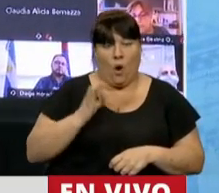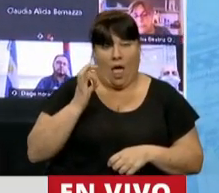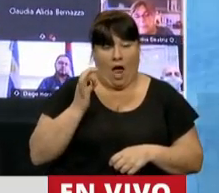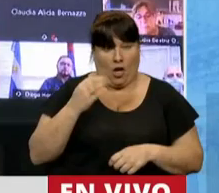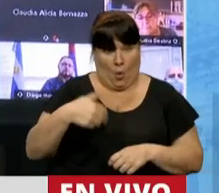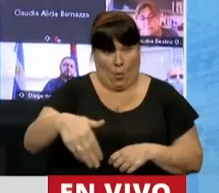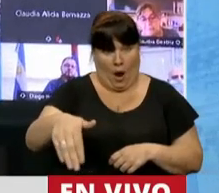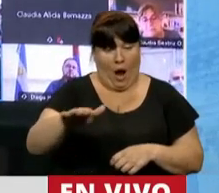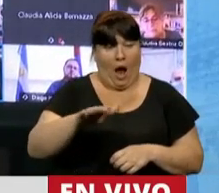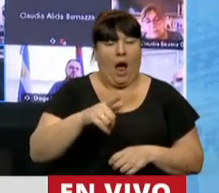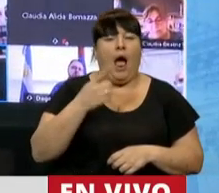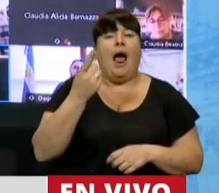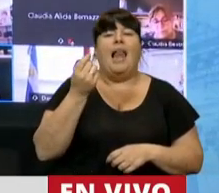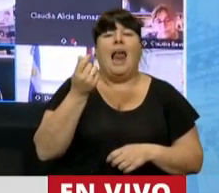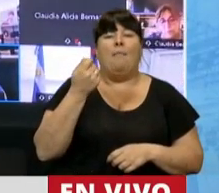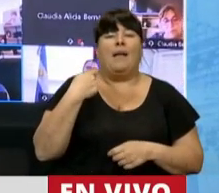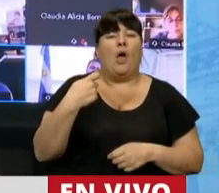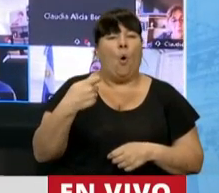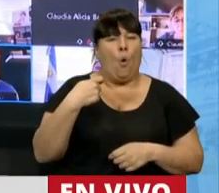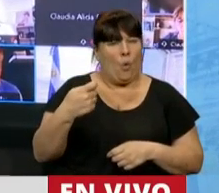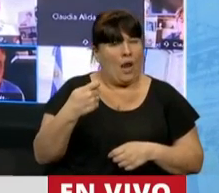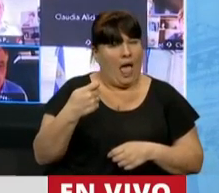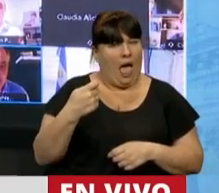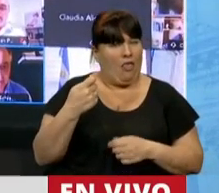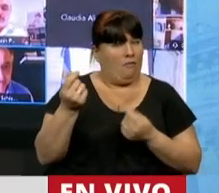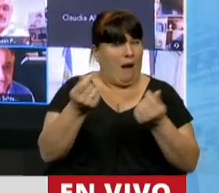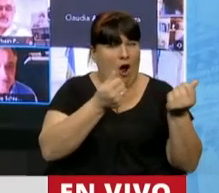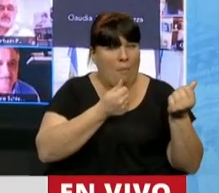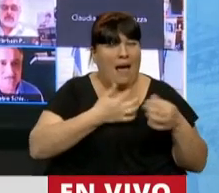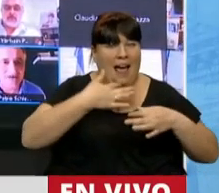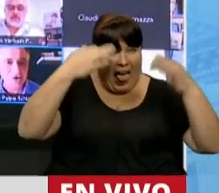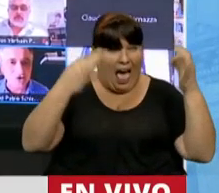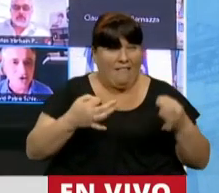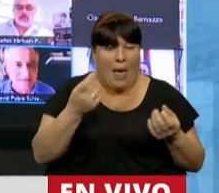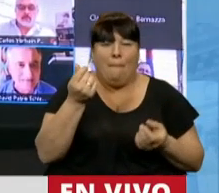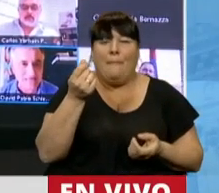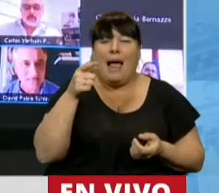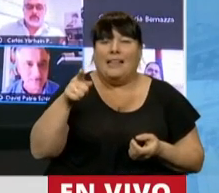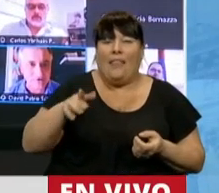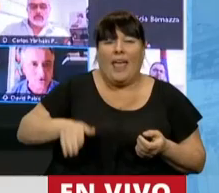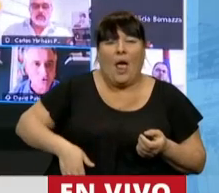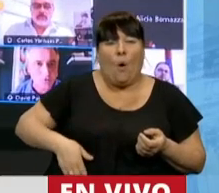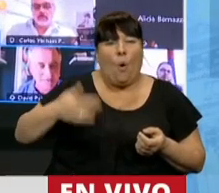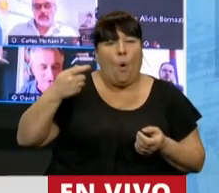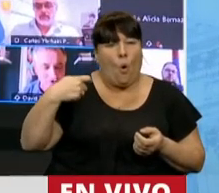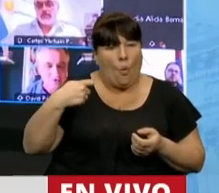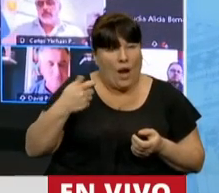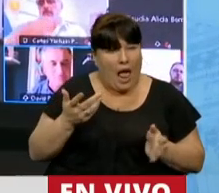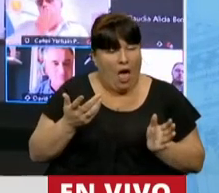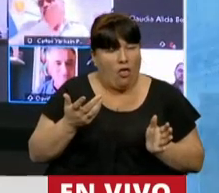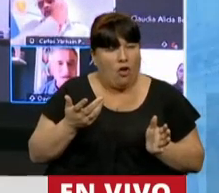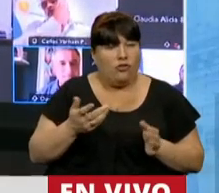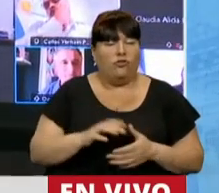priorizar la recomposición del haber jubilatorio. En lo que va de